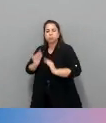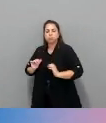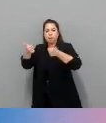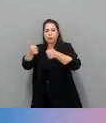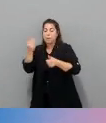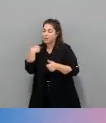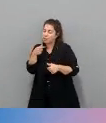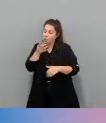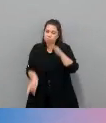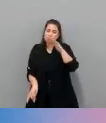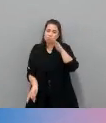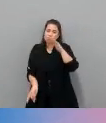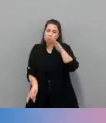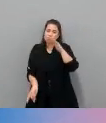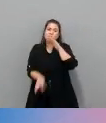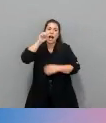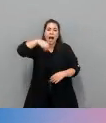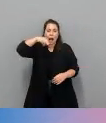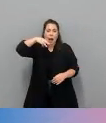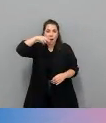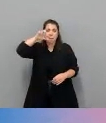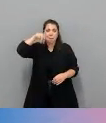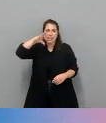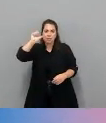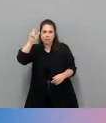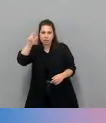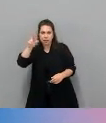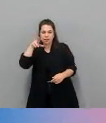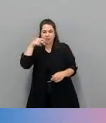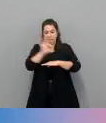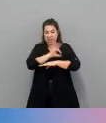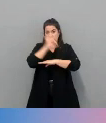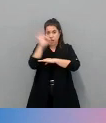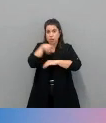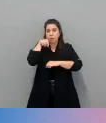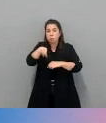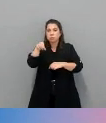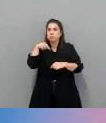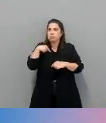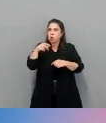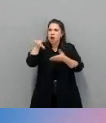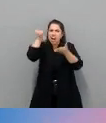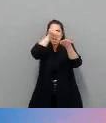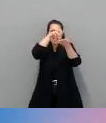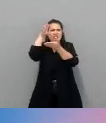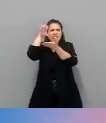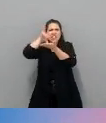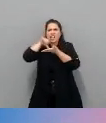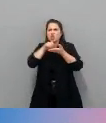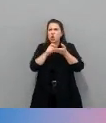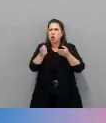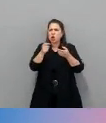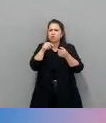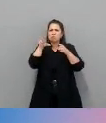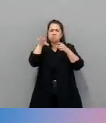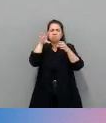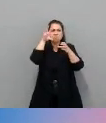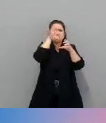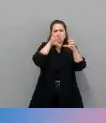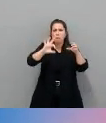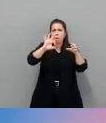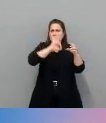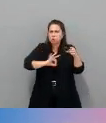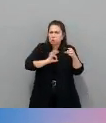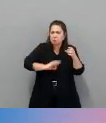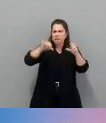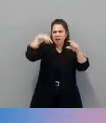Amencer. Hoy en día, bueno, pues tiene centros en toda la provincia, en el norte, en Villagarcía, en Pontevedra y en